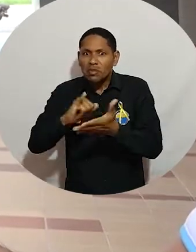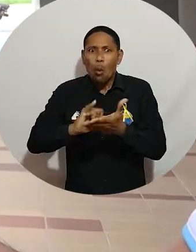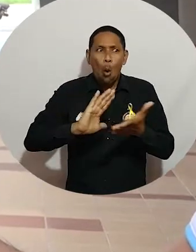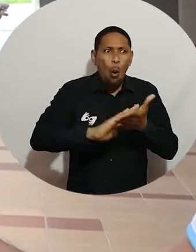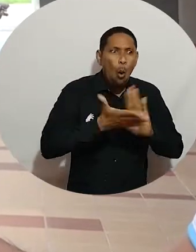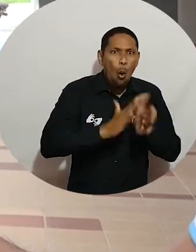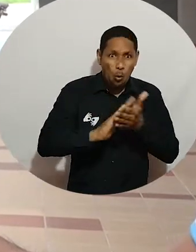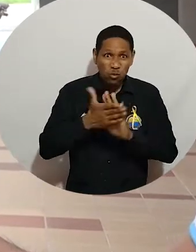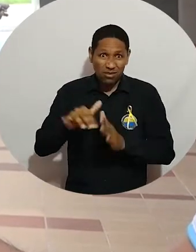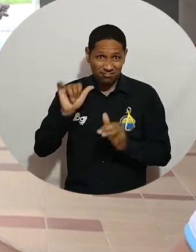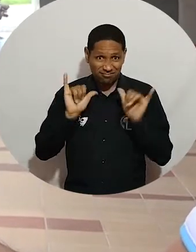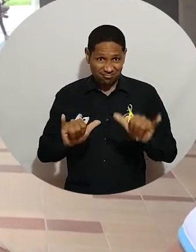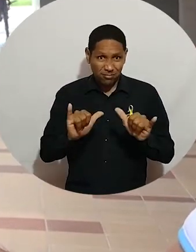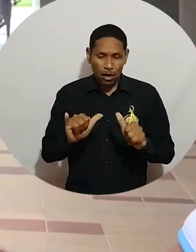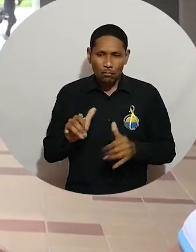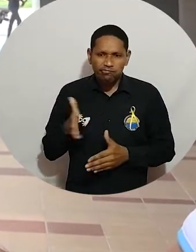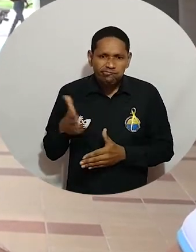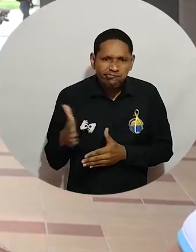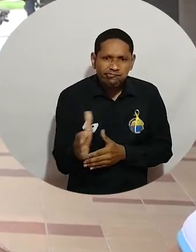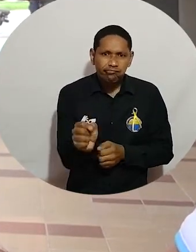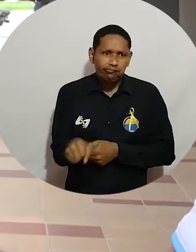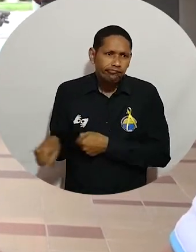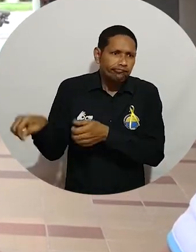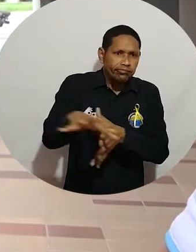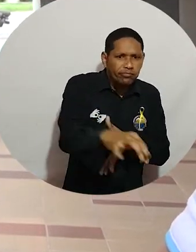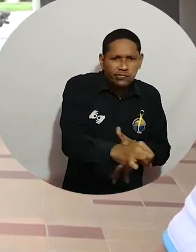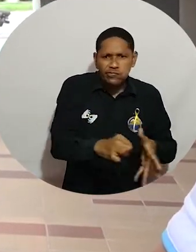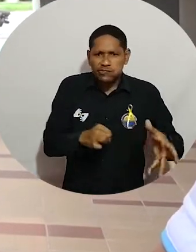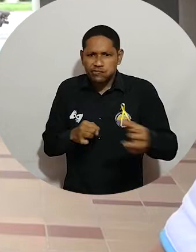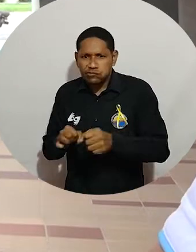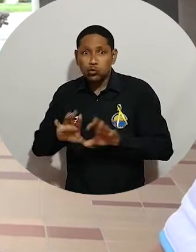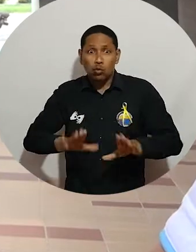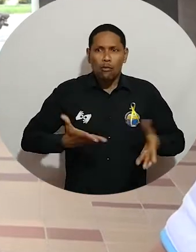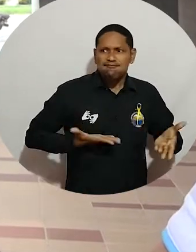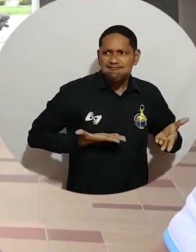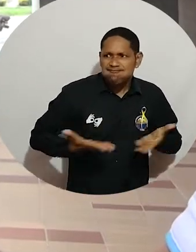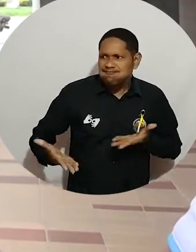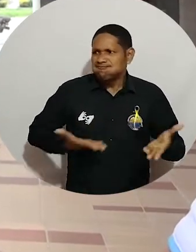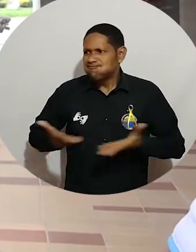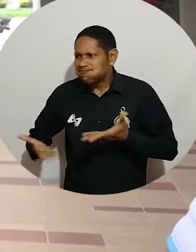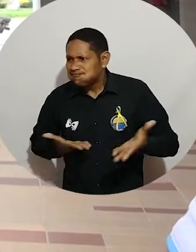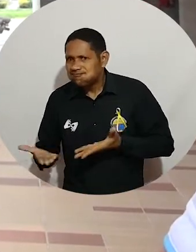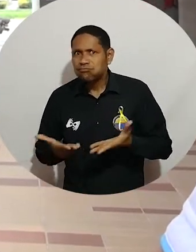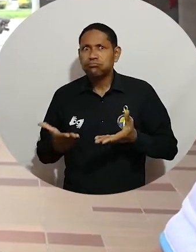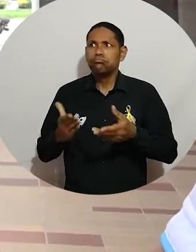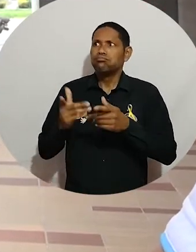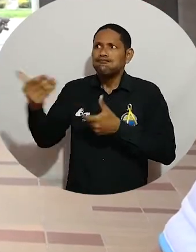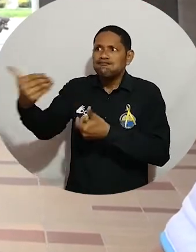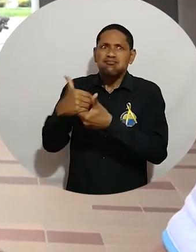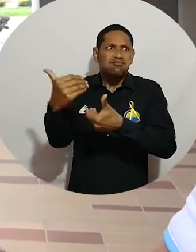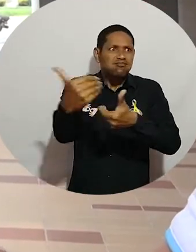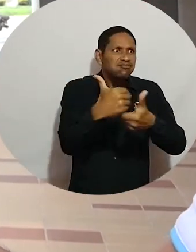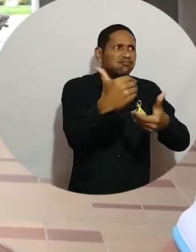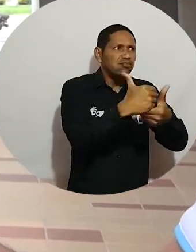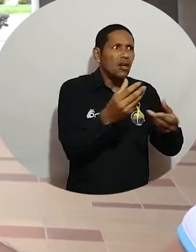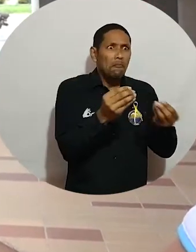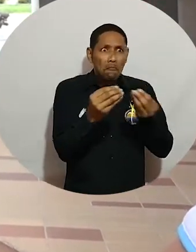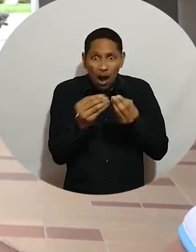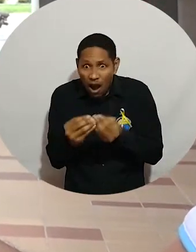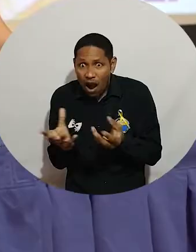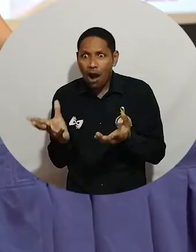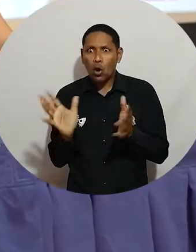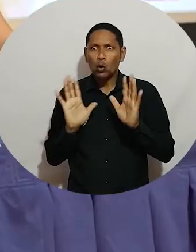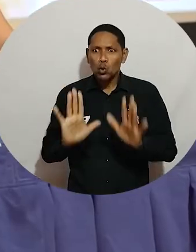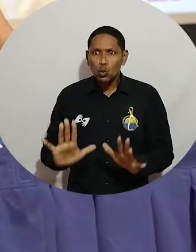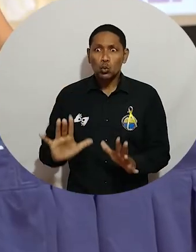capacidad de la propia comunidad artesanal pesquera de prestar servicios a un cliente de turística de